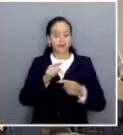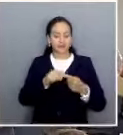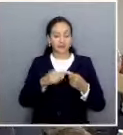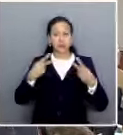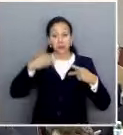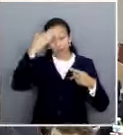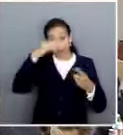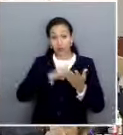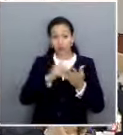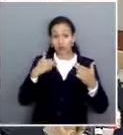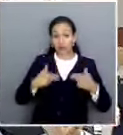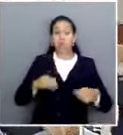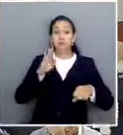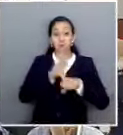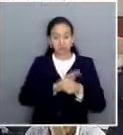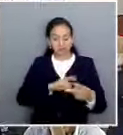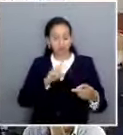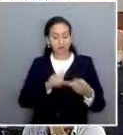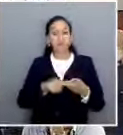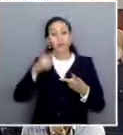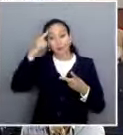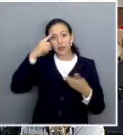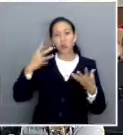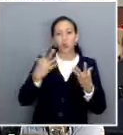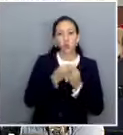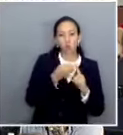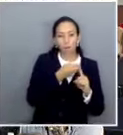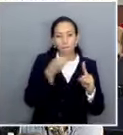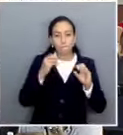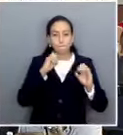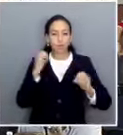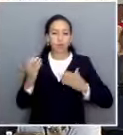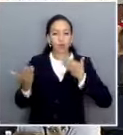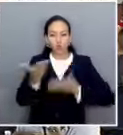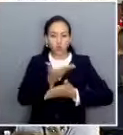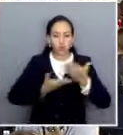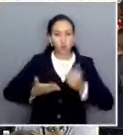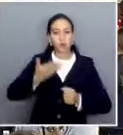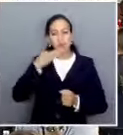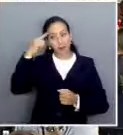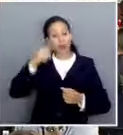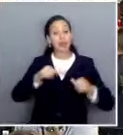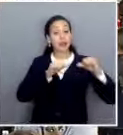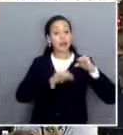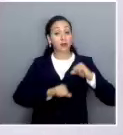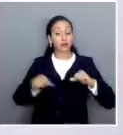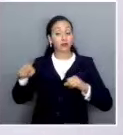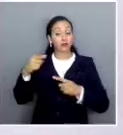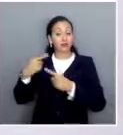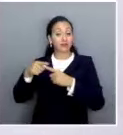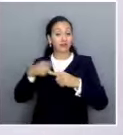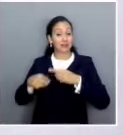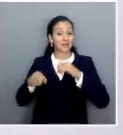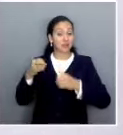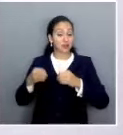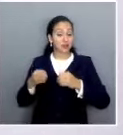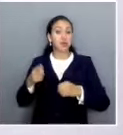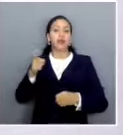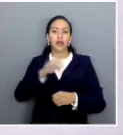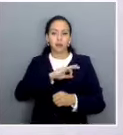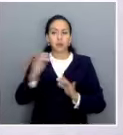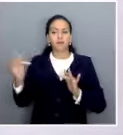y coordinada colaboración entre las autoridades e impartidores de justicia. Hay